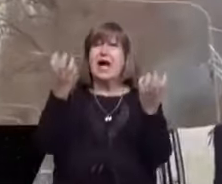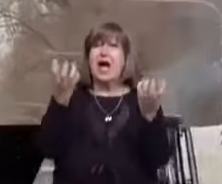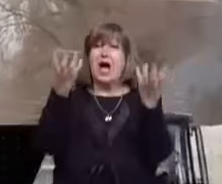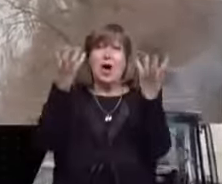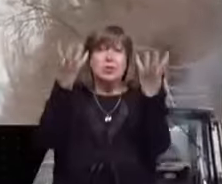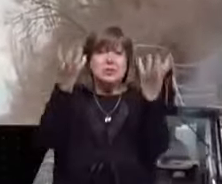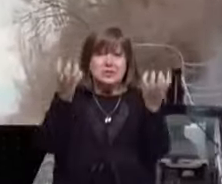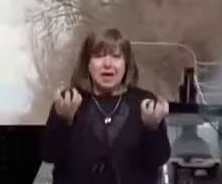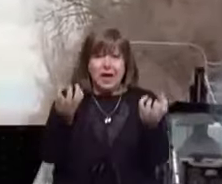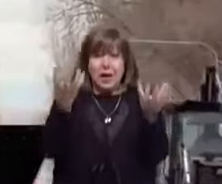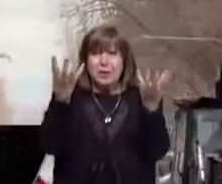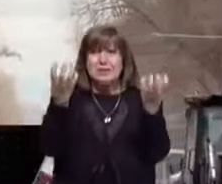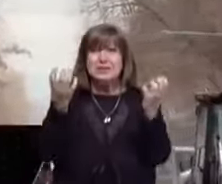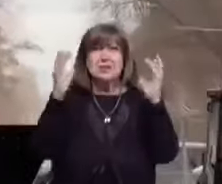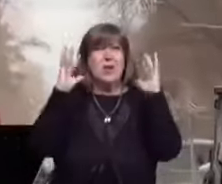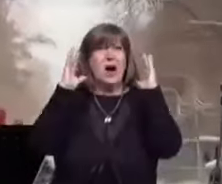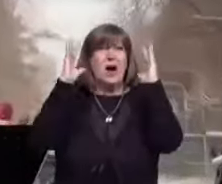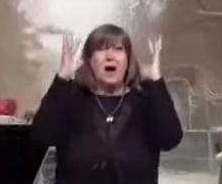sí, bastante